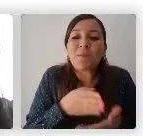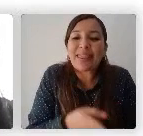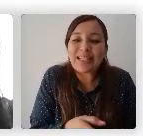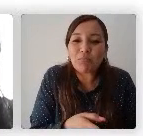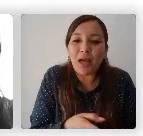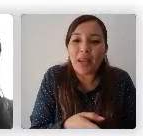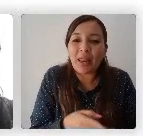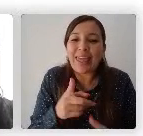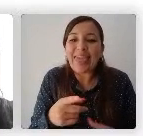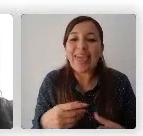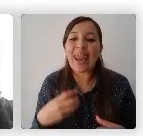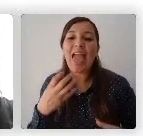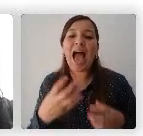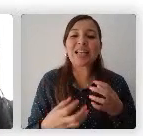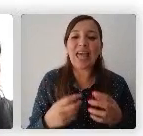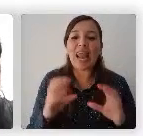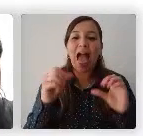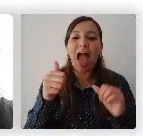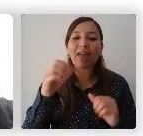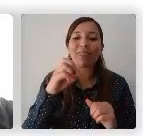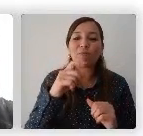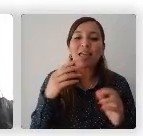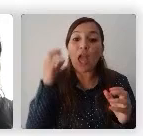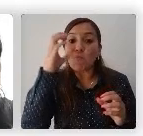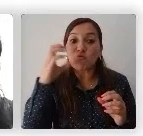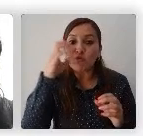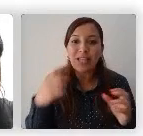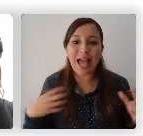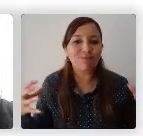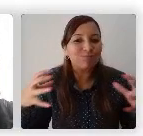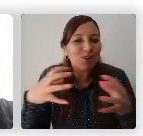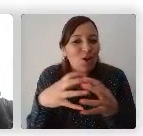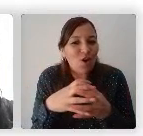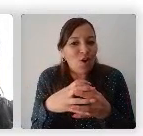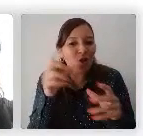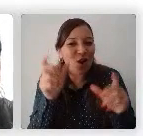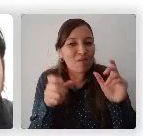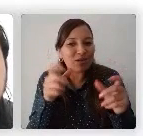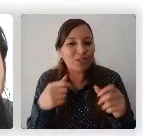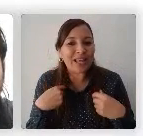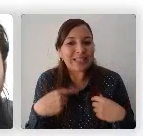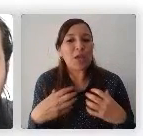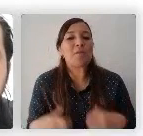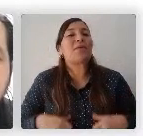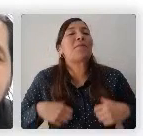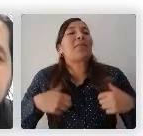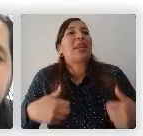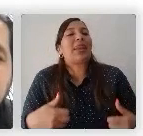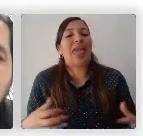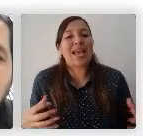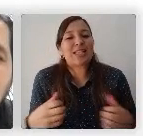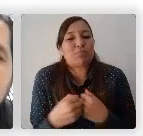viajero que busca involucrarse en cada uno de los viajes y ser el protagonista del viaje, ¿no?